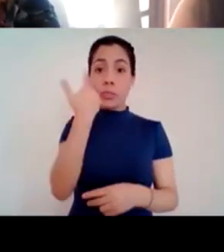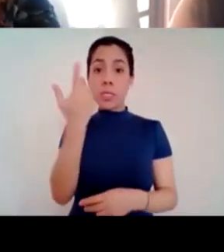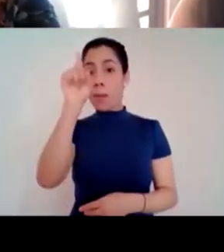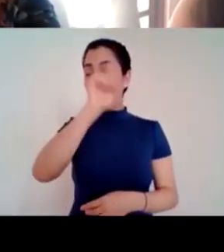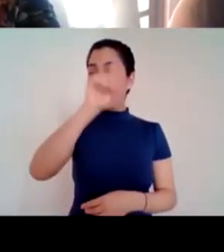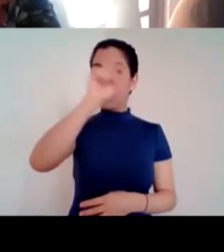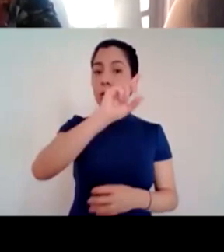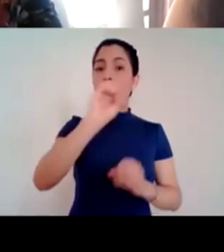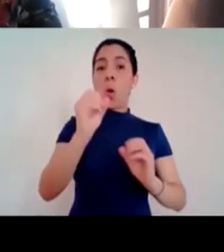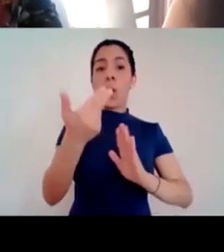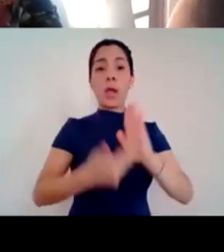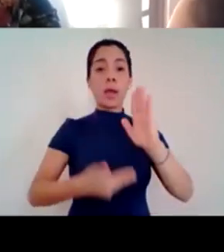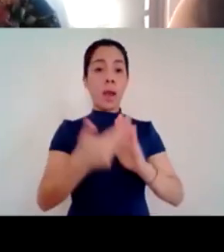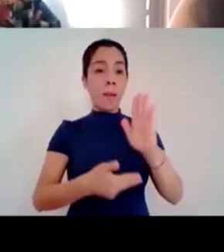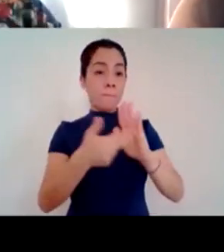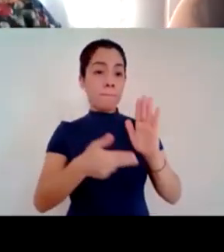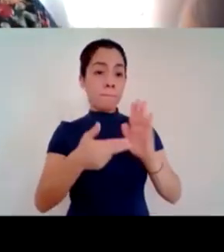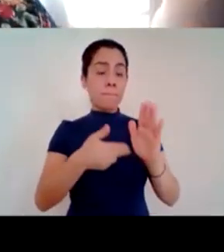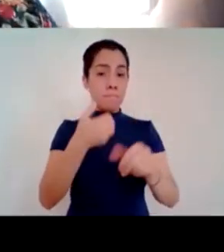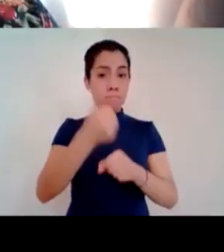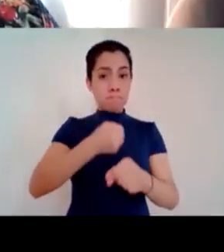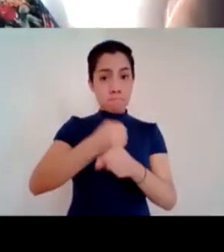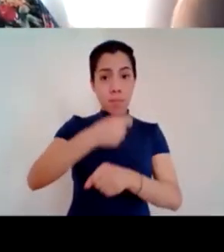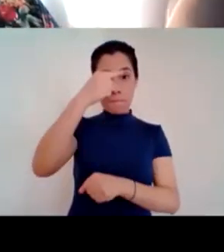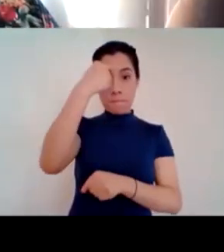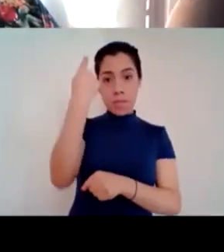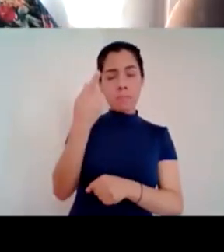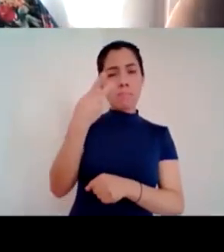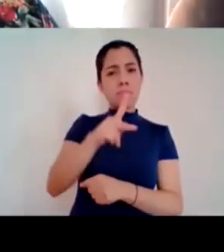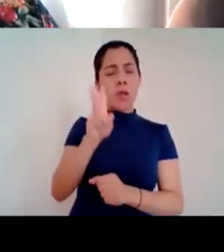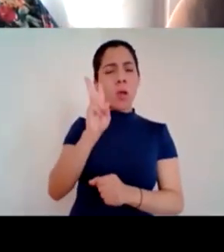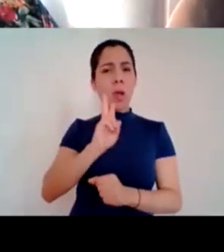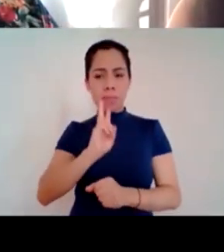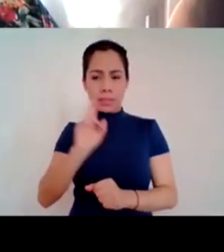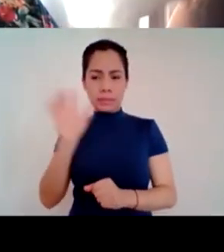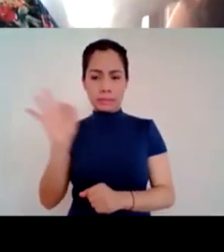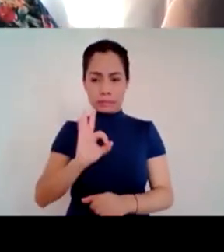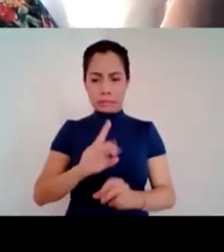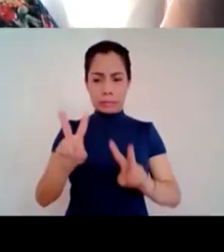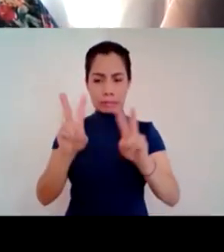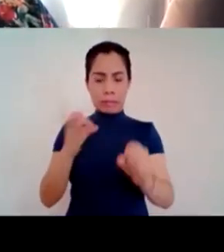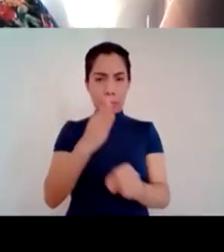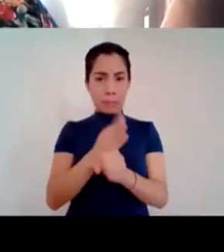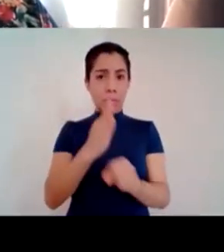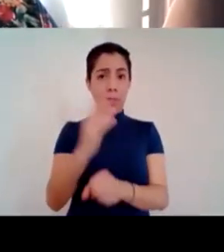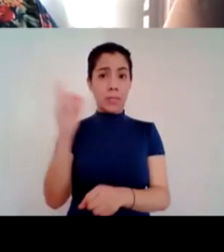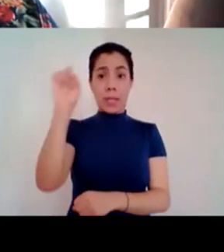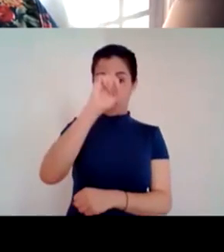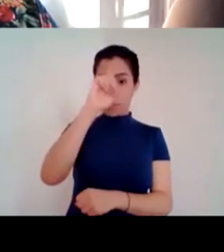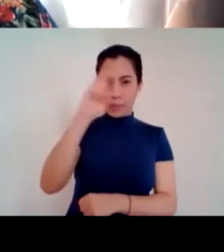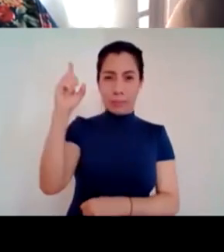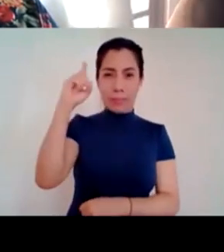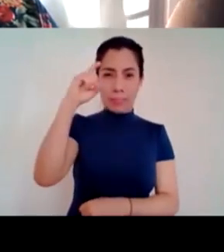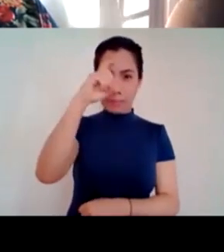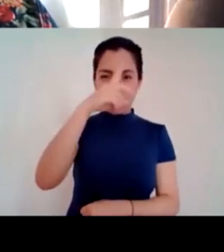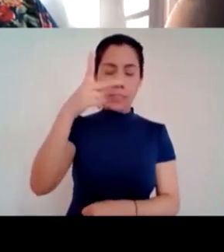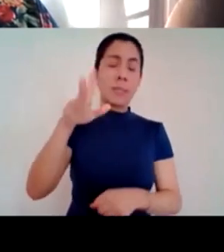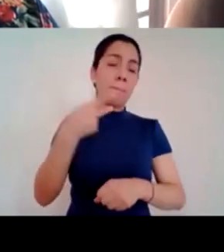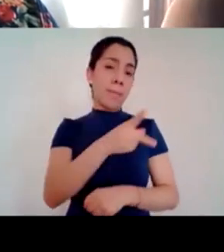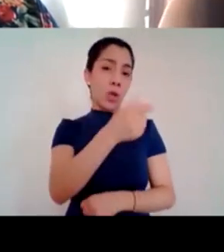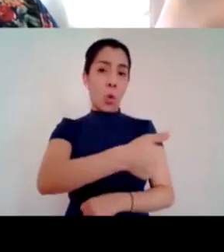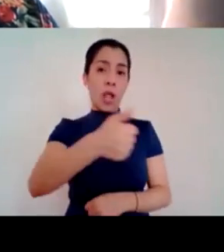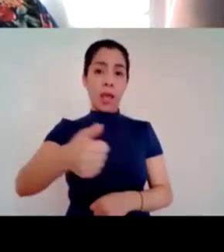efectivamente es difícil dar como tips en algo tan complejo creo que si es algo que uno tiene que hacerse como responsable de seguir buscando y de seguir